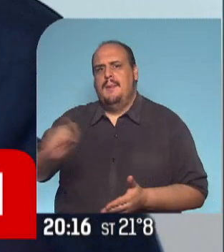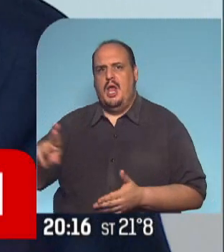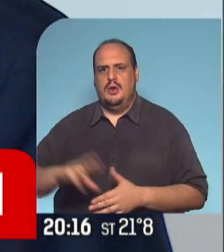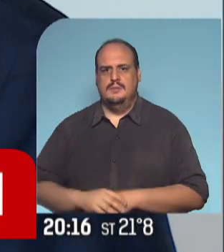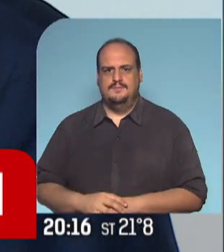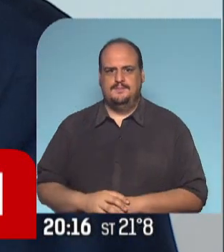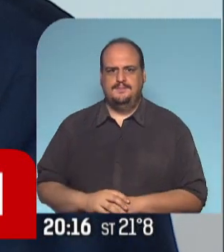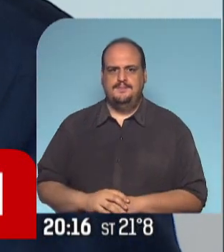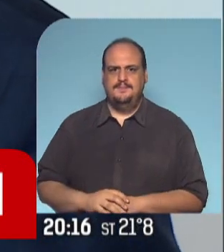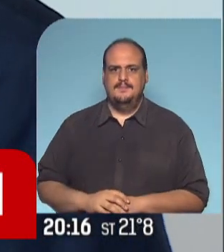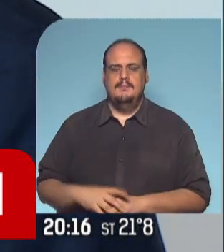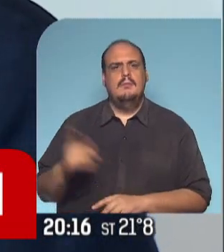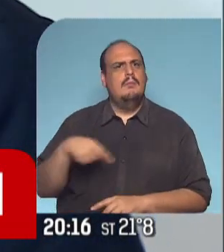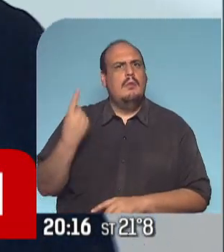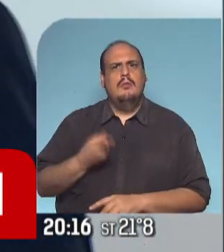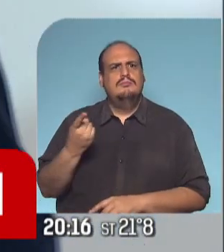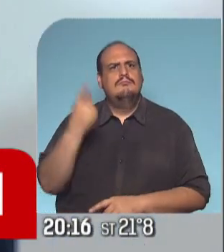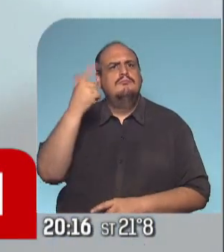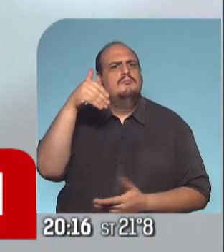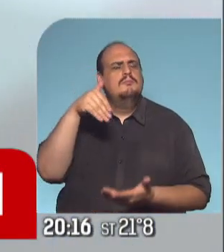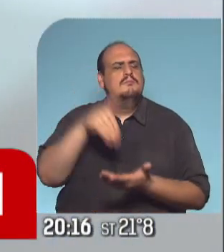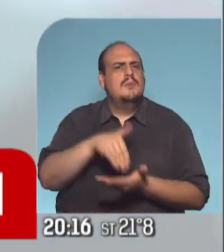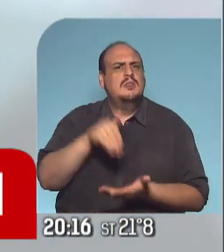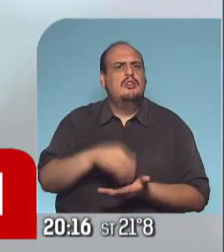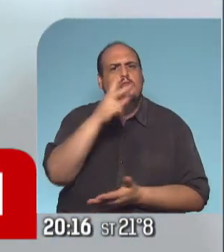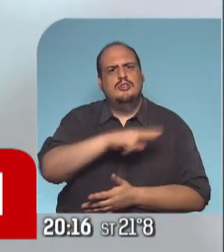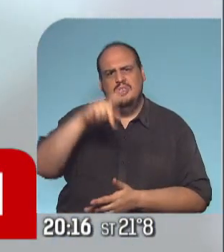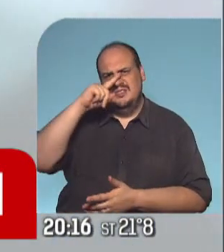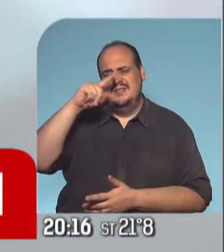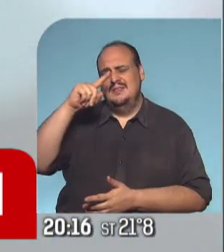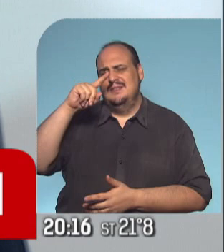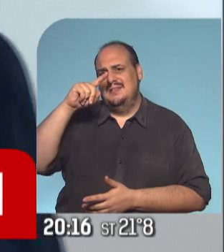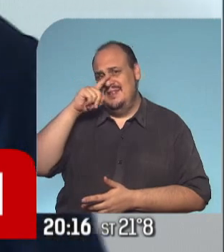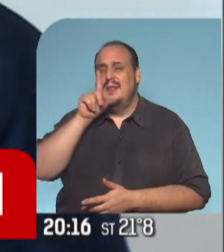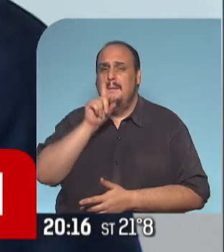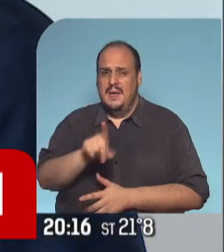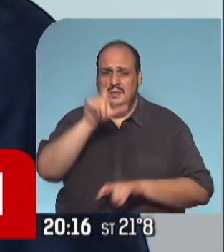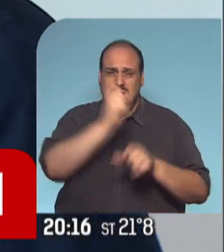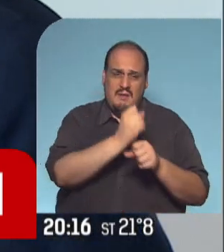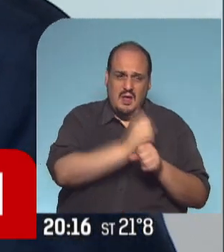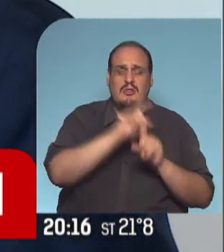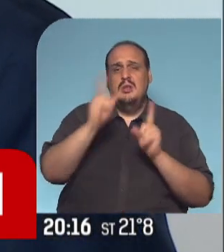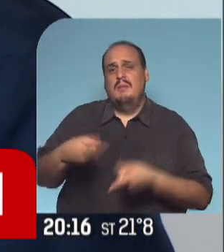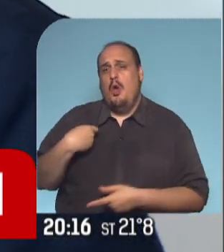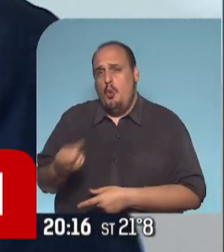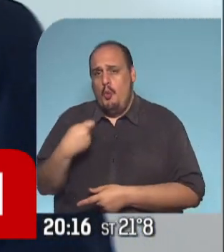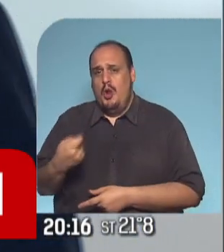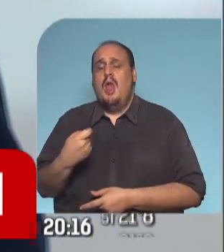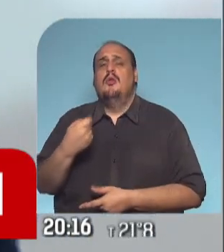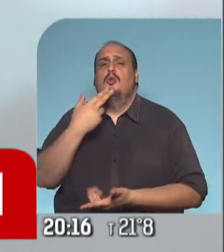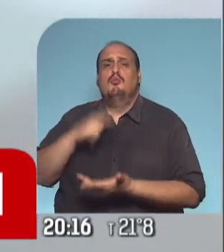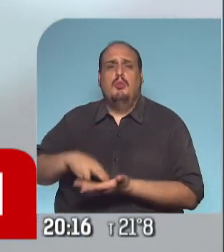el paso fundamental para que 1.267.000 trabajadores y jubilados dejen de pagar el impuesto a